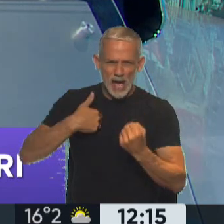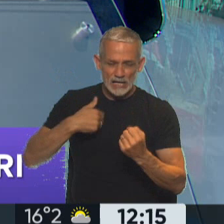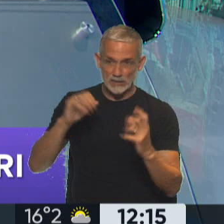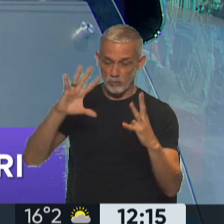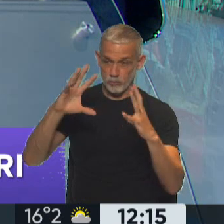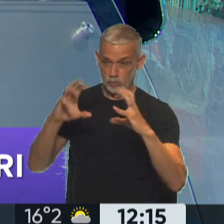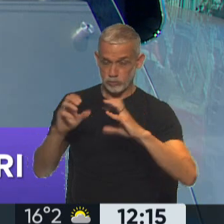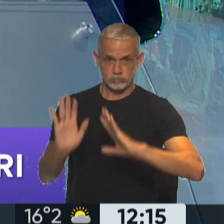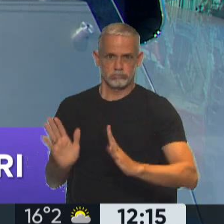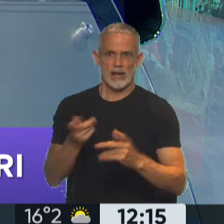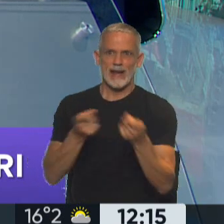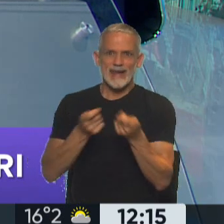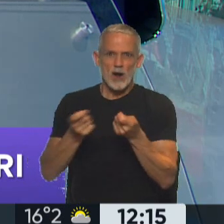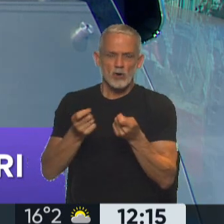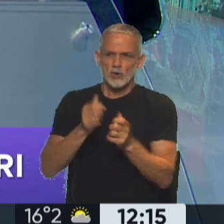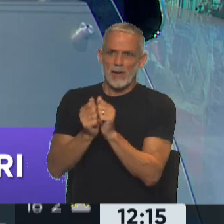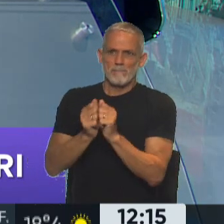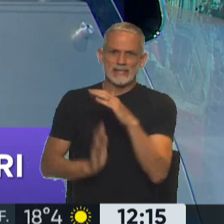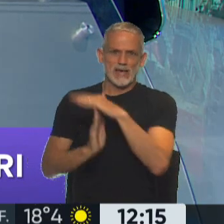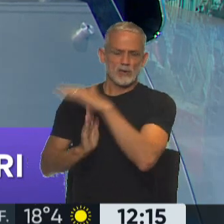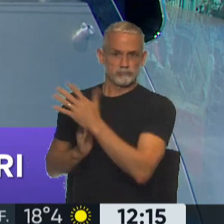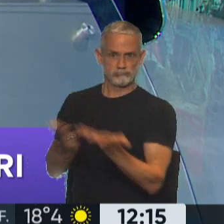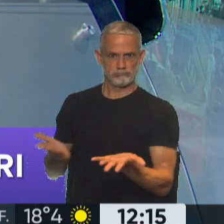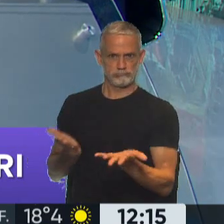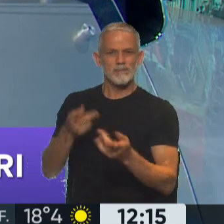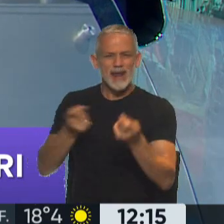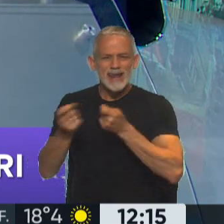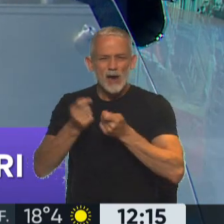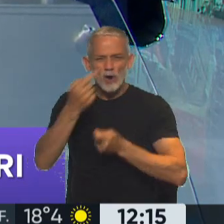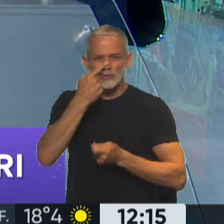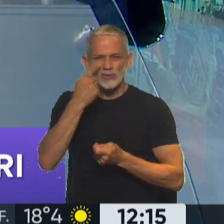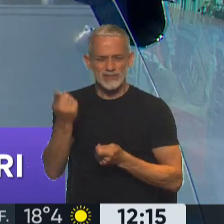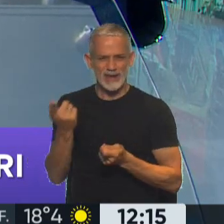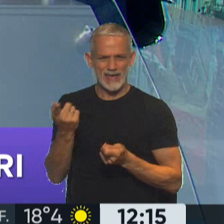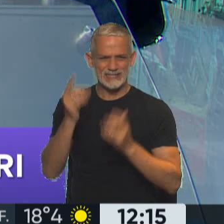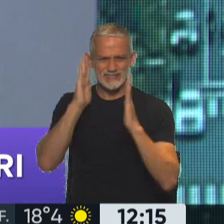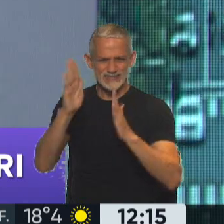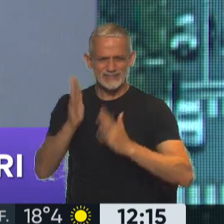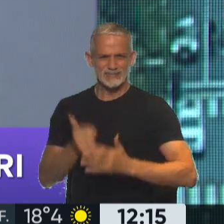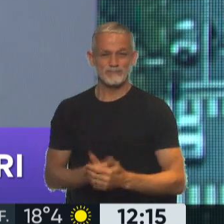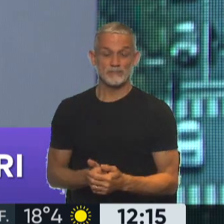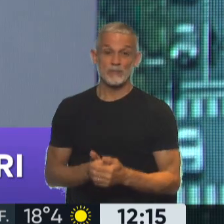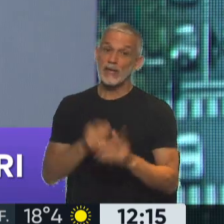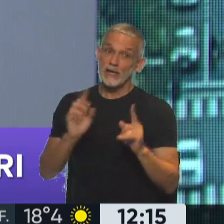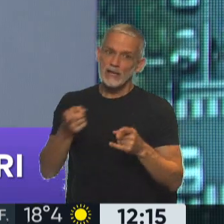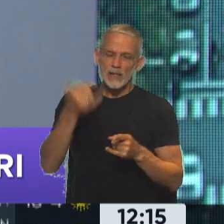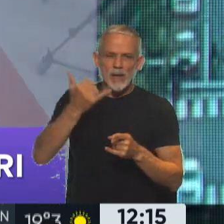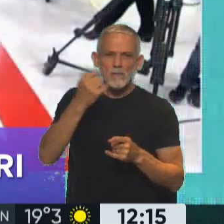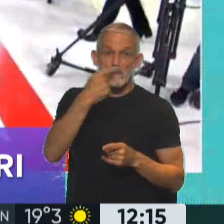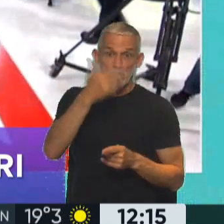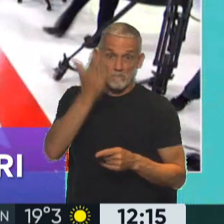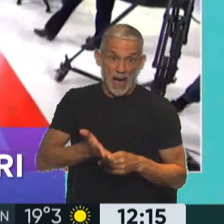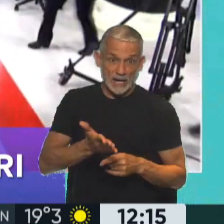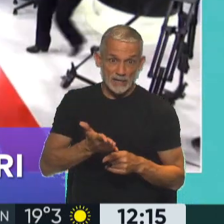y obviamente los negocios de muchos empresarios argentinos. Lo que más le preocupa son los negocios, seguramente en este tema. Y por otra parte tenemos un Macri